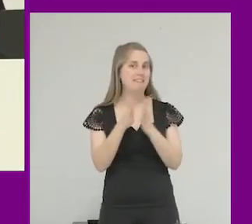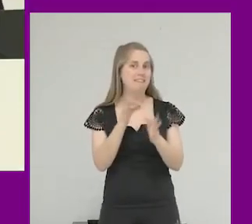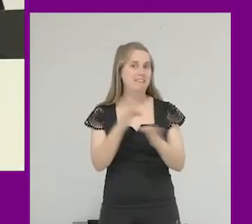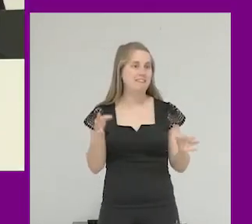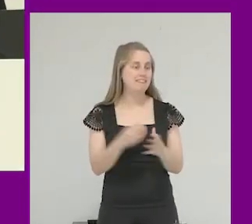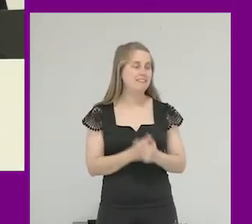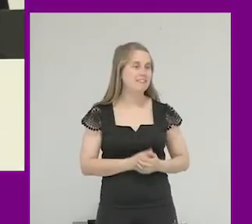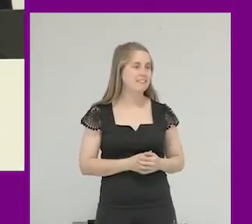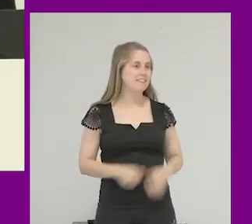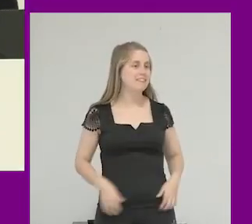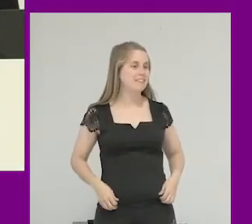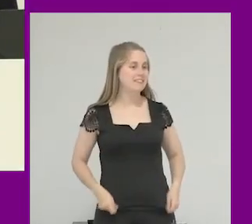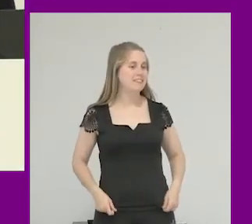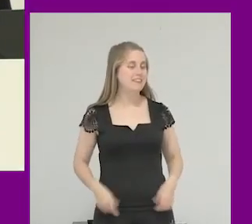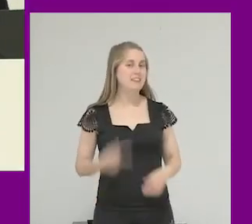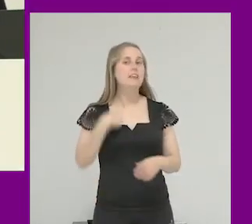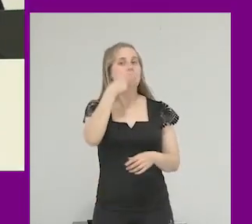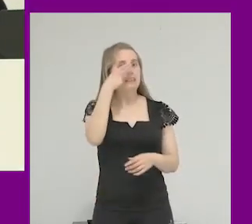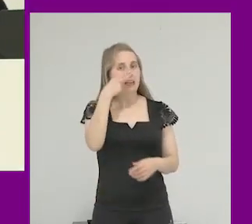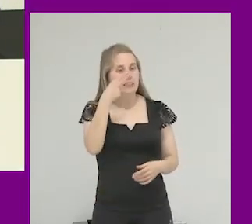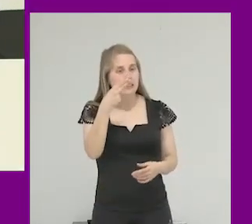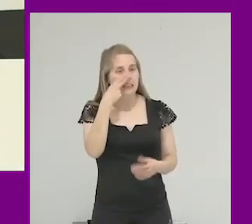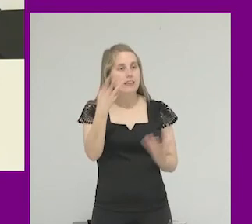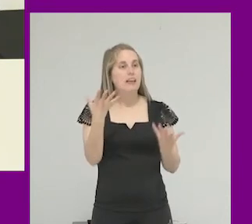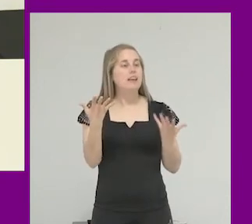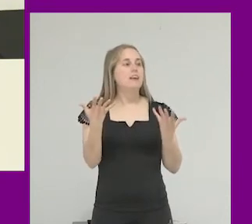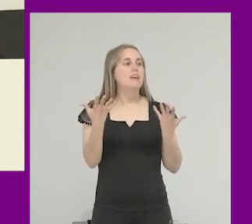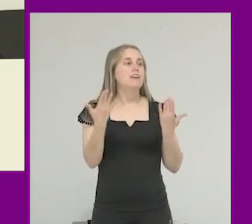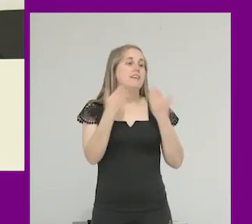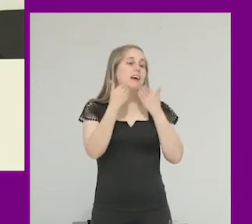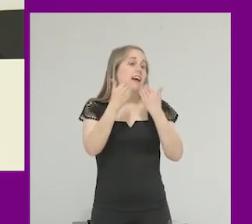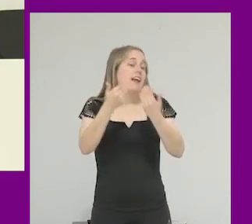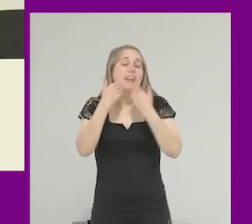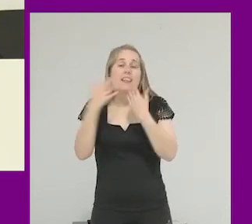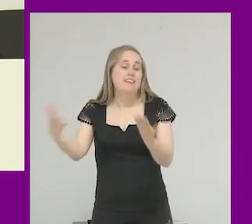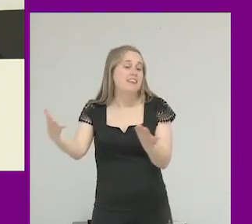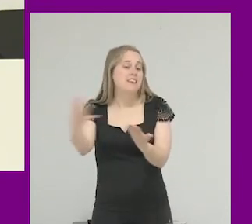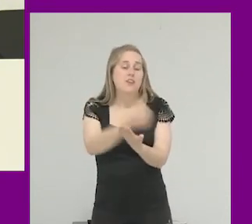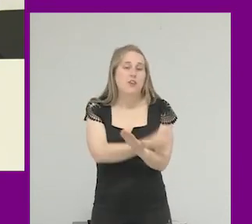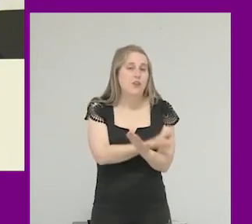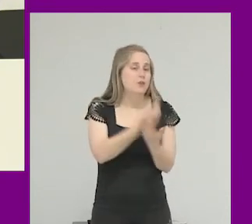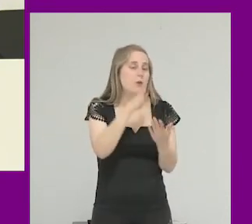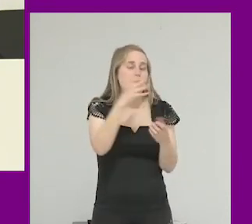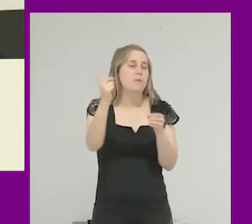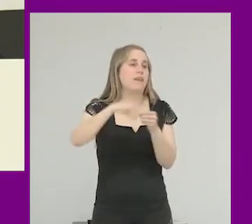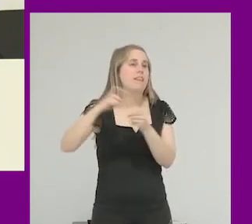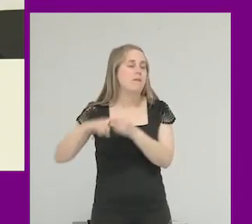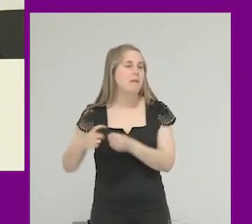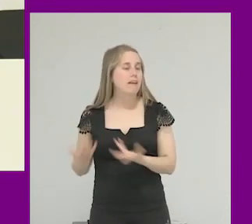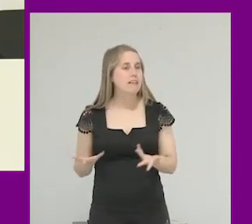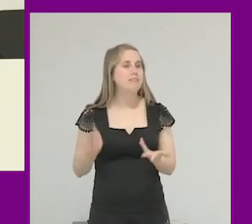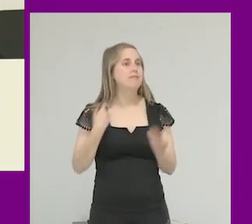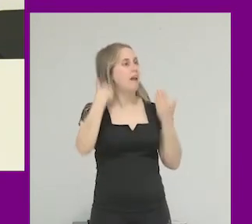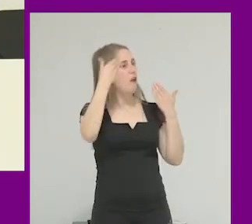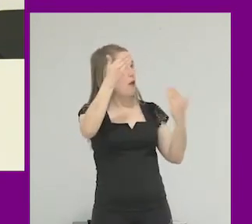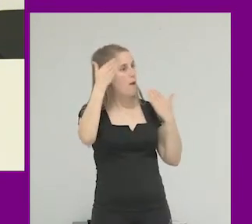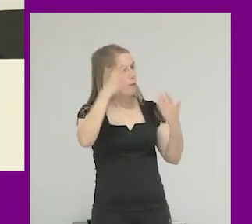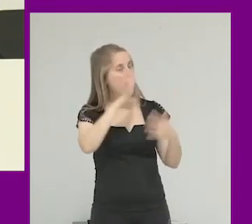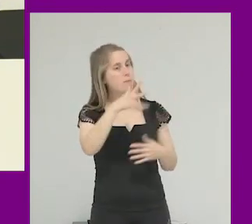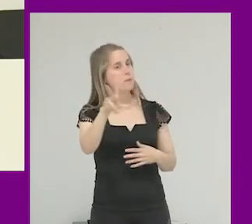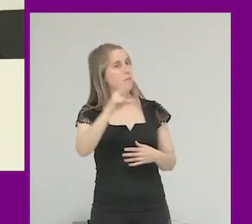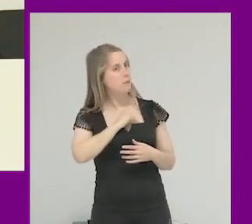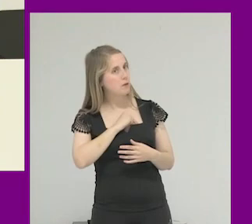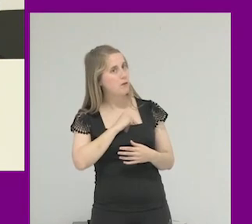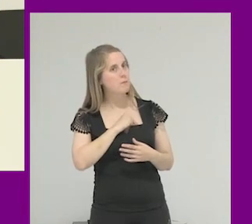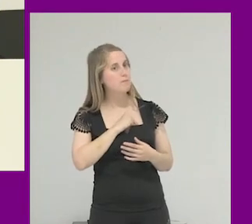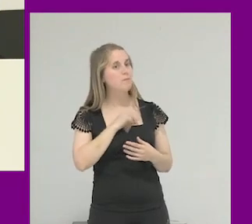Ha sido también muy interesante. Muchísimas gracias a todas y todos por participar y bueno, enhorabuena por el premio